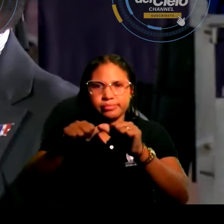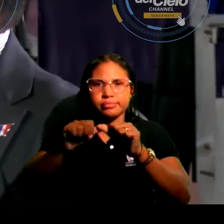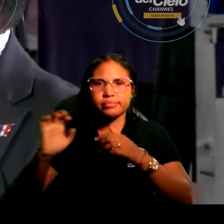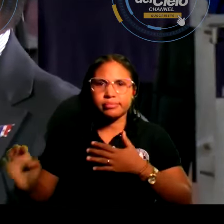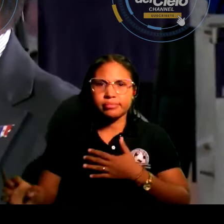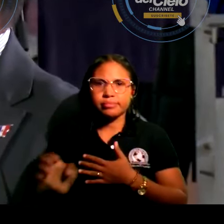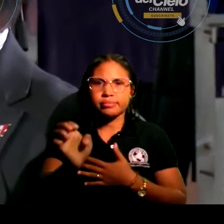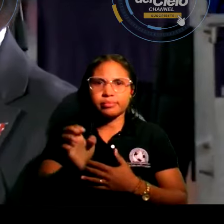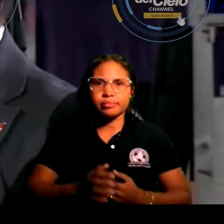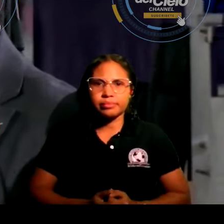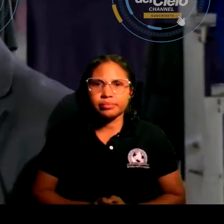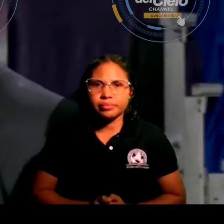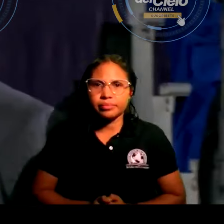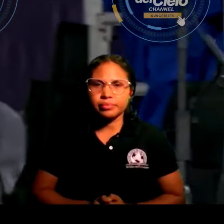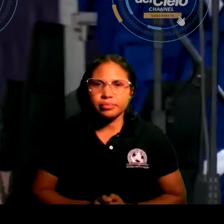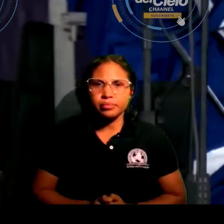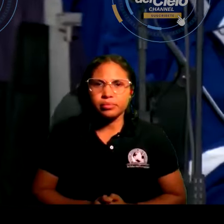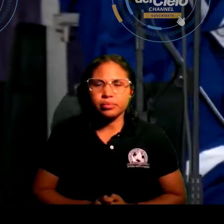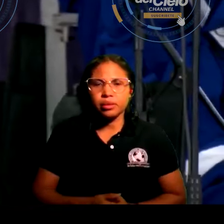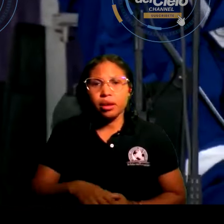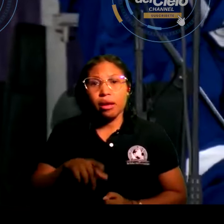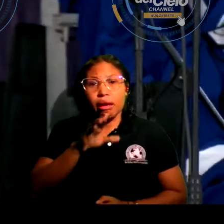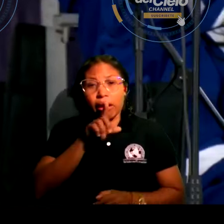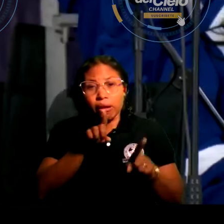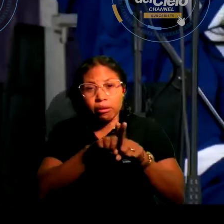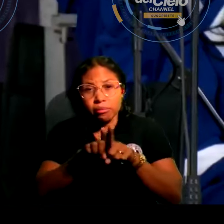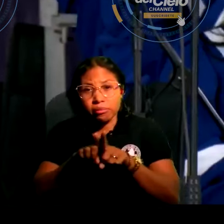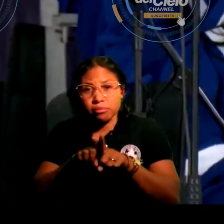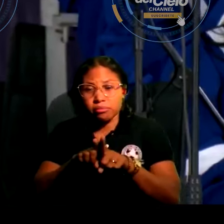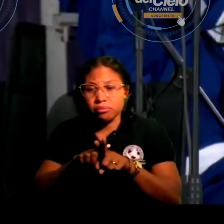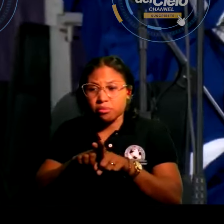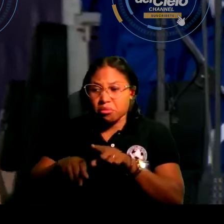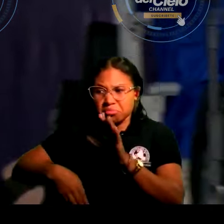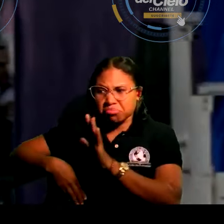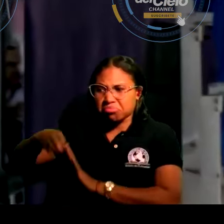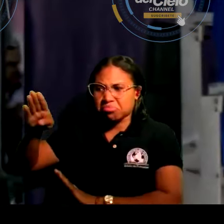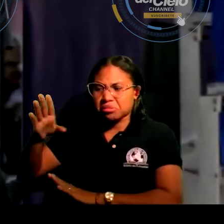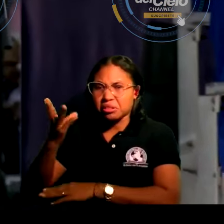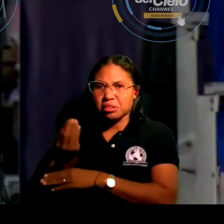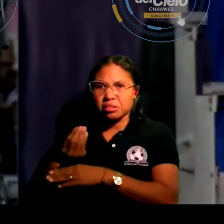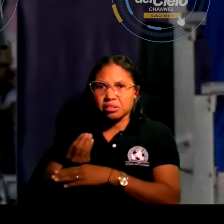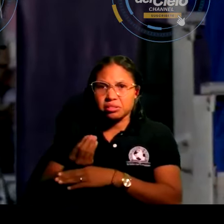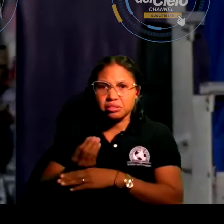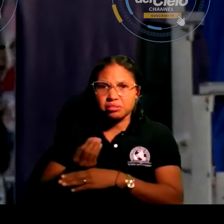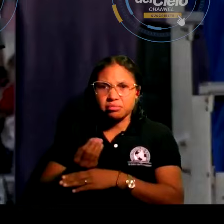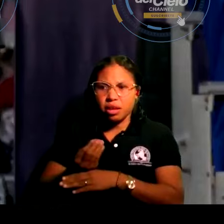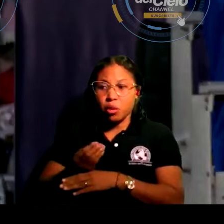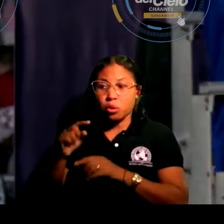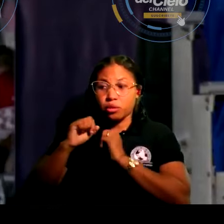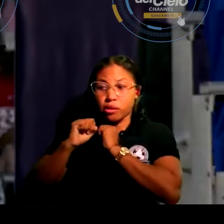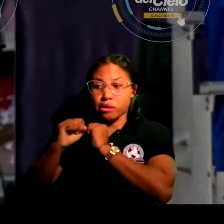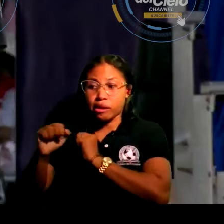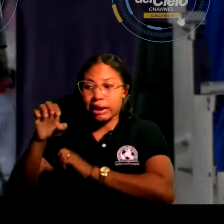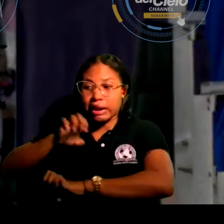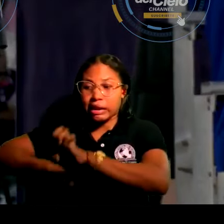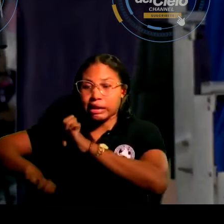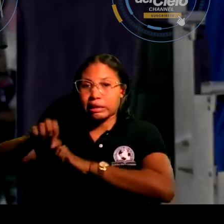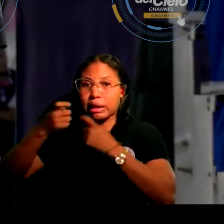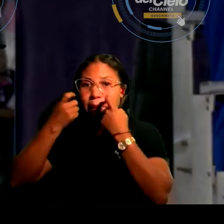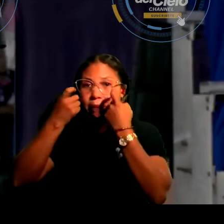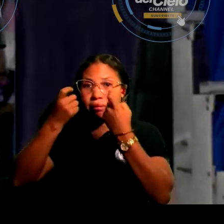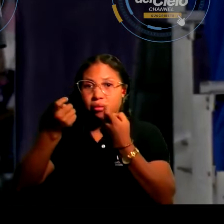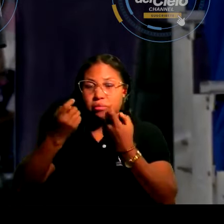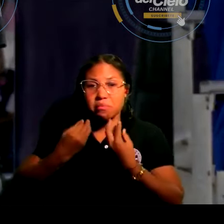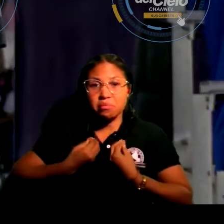vayas de la iglesia cuando tu pastor te diga, hay que abandonar el pecado. Porque estamos viviendo el